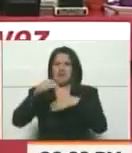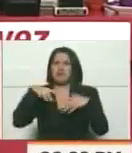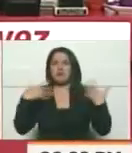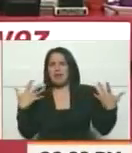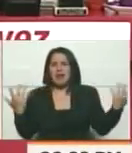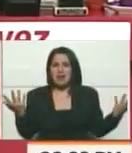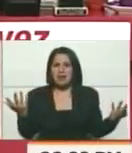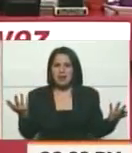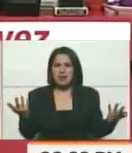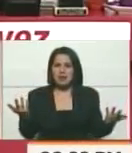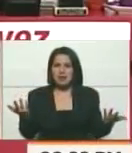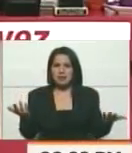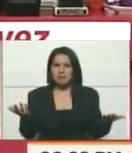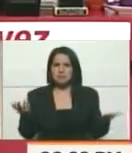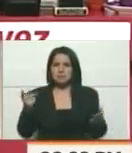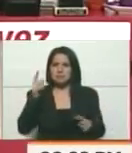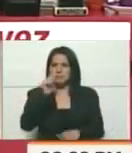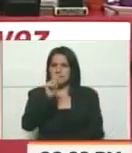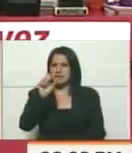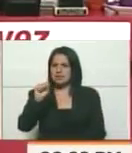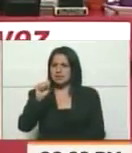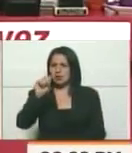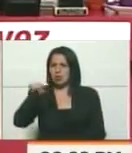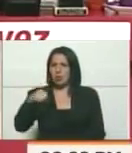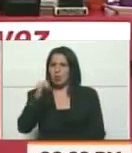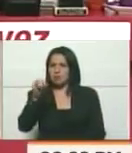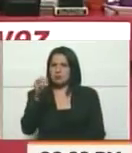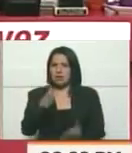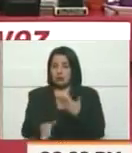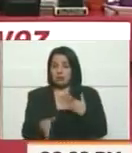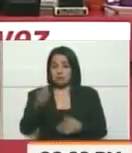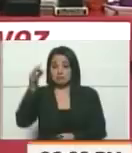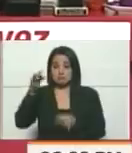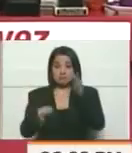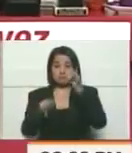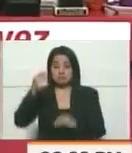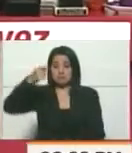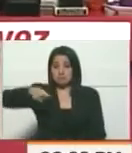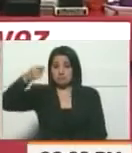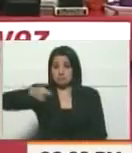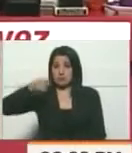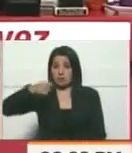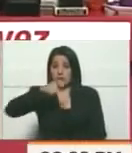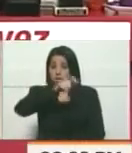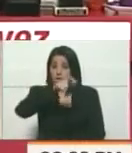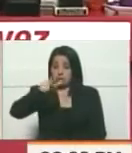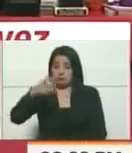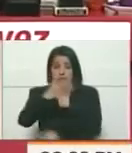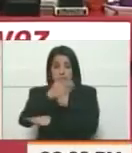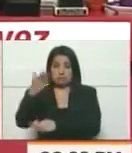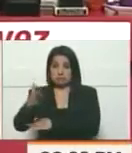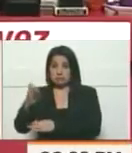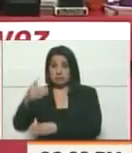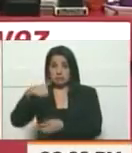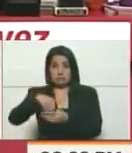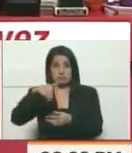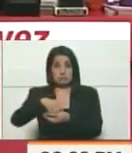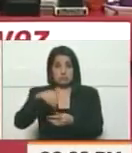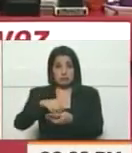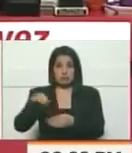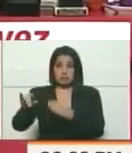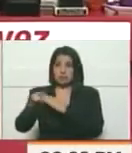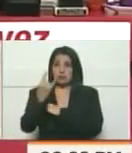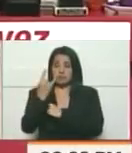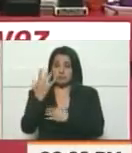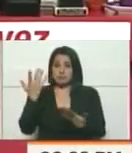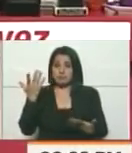será? A determinar la responsabilidad penal que hubiera lugar contra las personas que han ejecutado y convalidado los actos fraudulentos. Papá, después